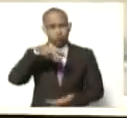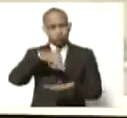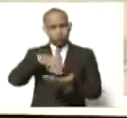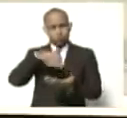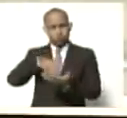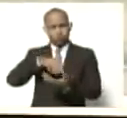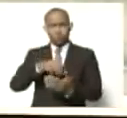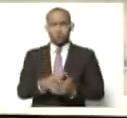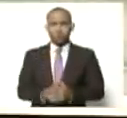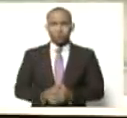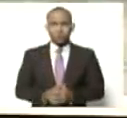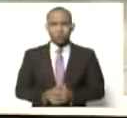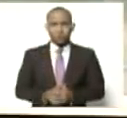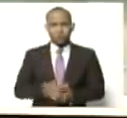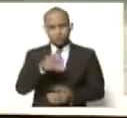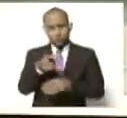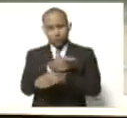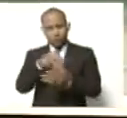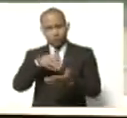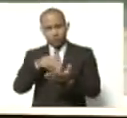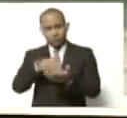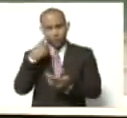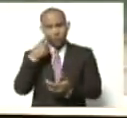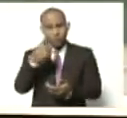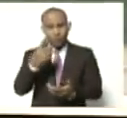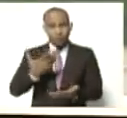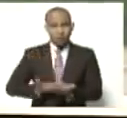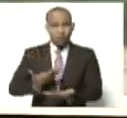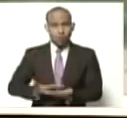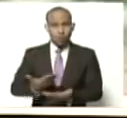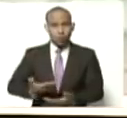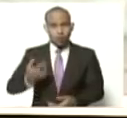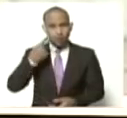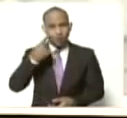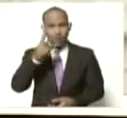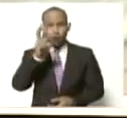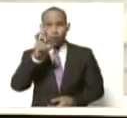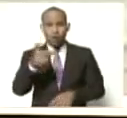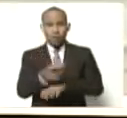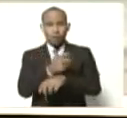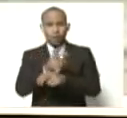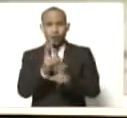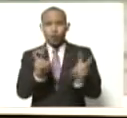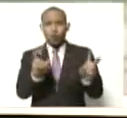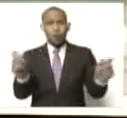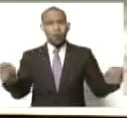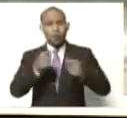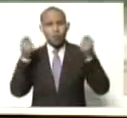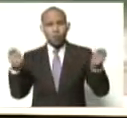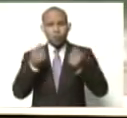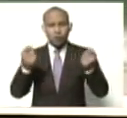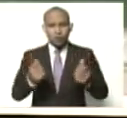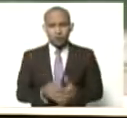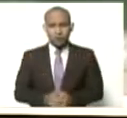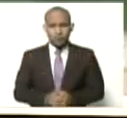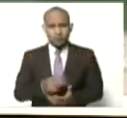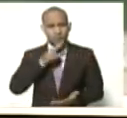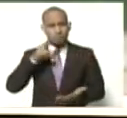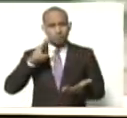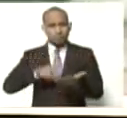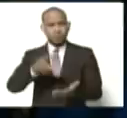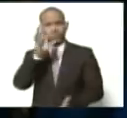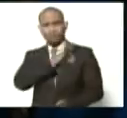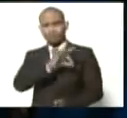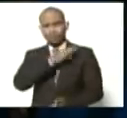te das cuenta el impacto que tiene en la realidad para un nuevo gobierno renovado, popular, verdaderamente